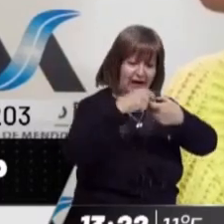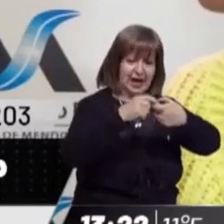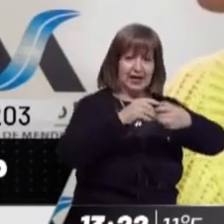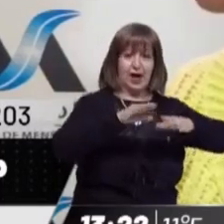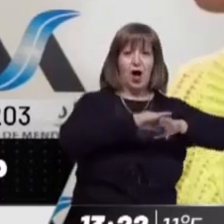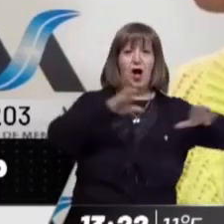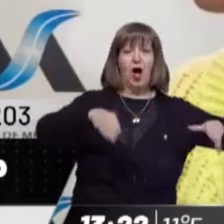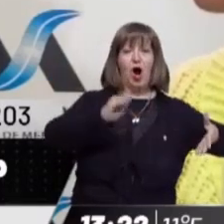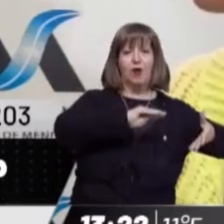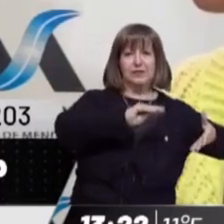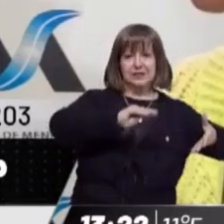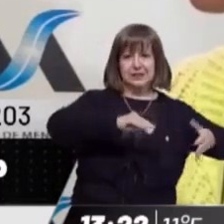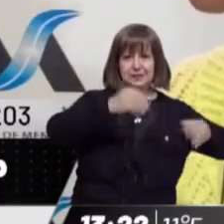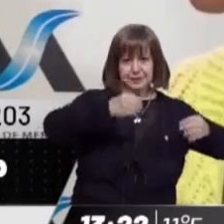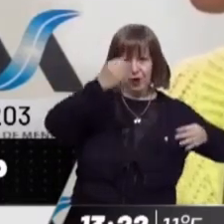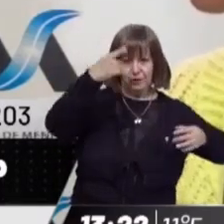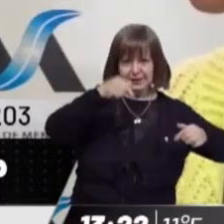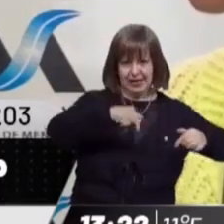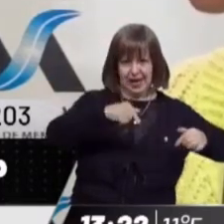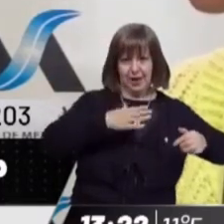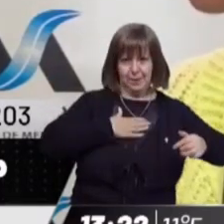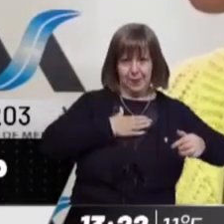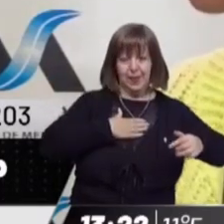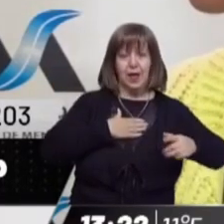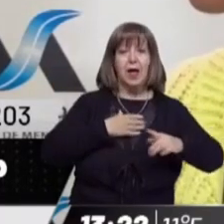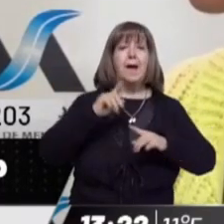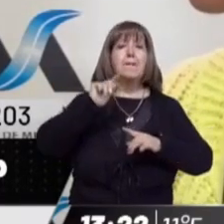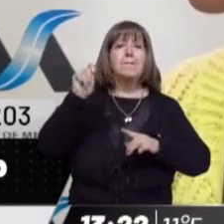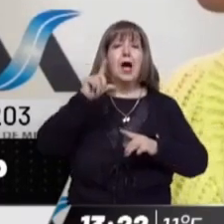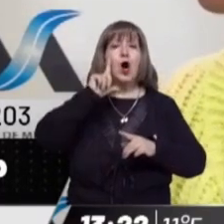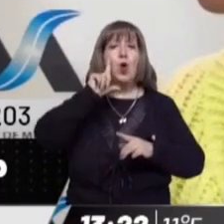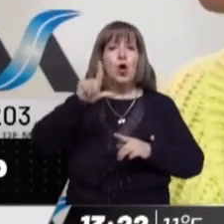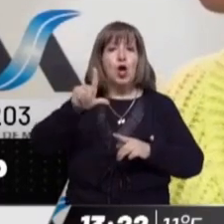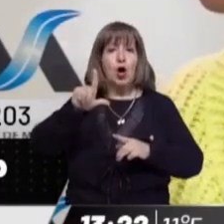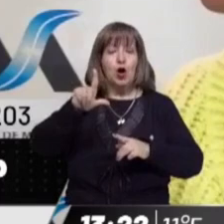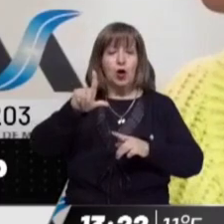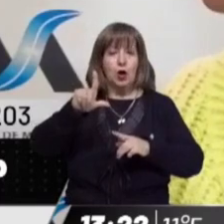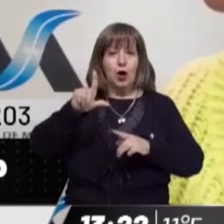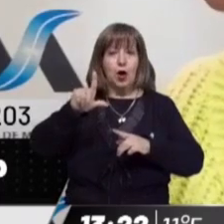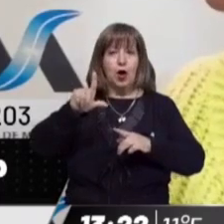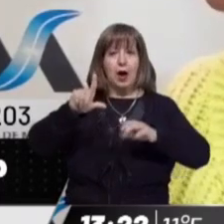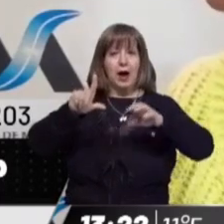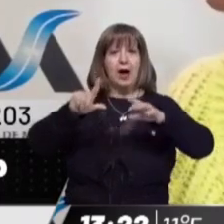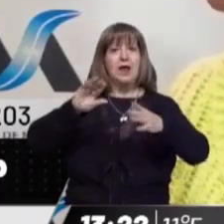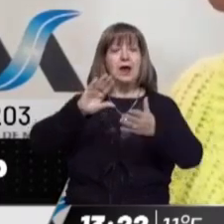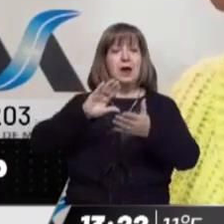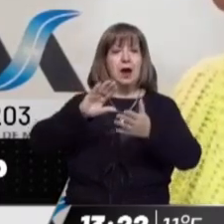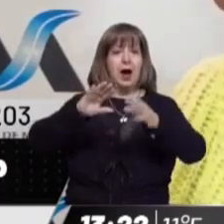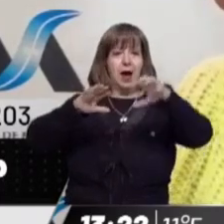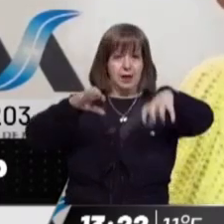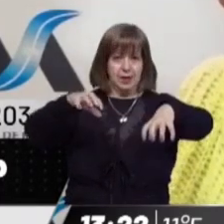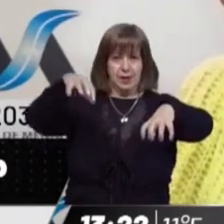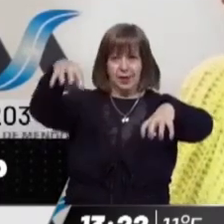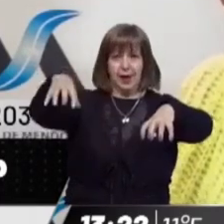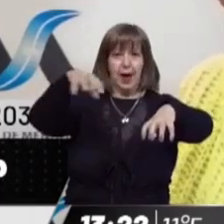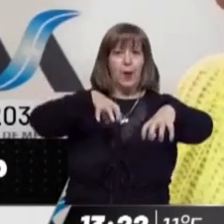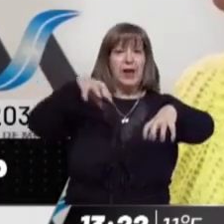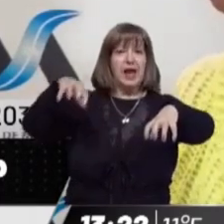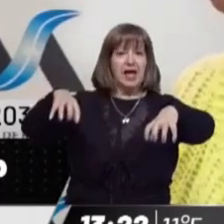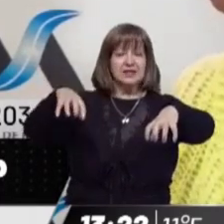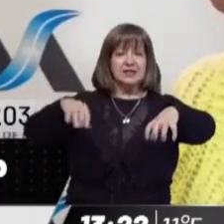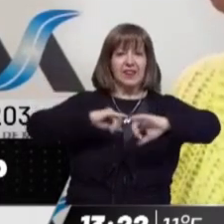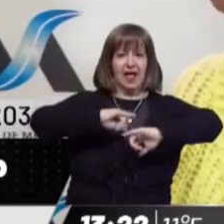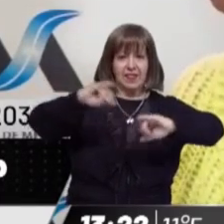a partir de julio, en las cabinas de denuncias que vamos a, que ya tenemos varias instaladas,